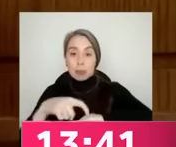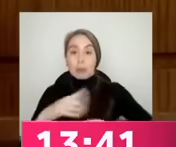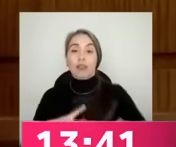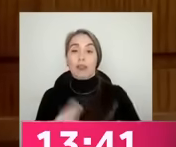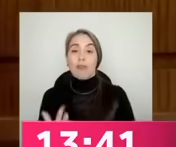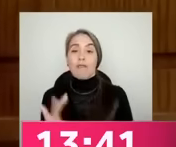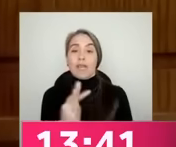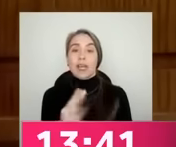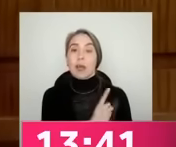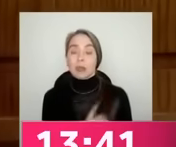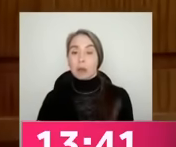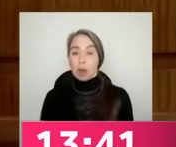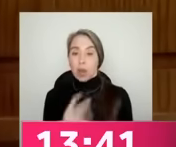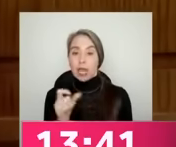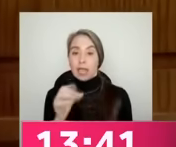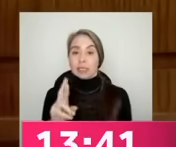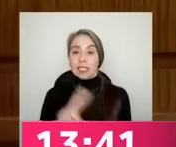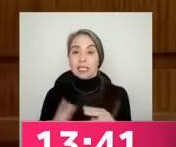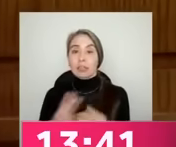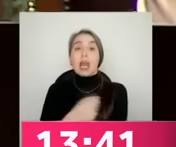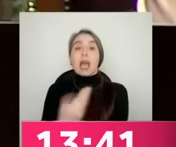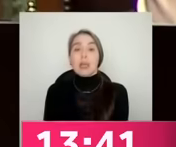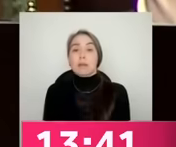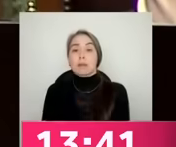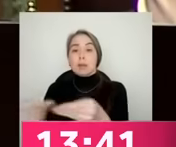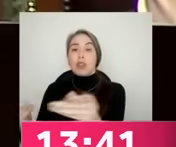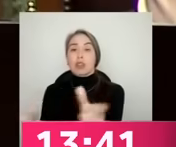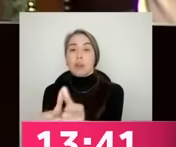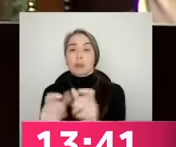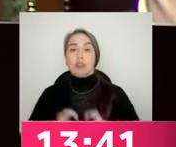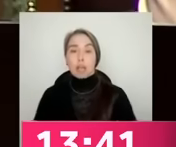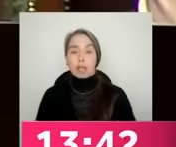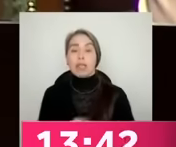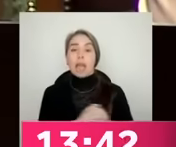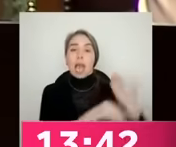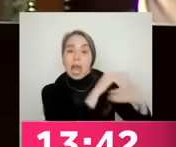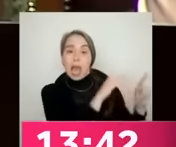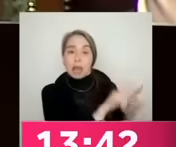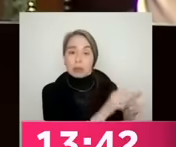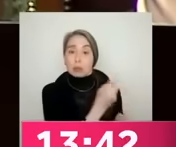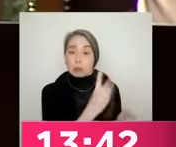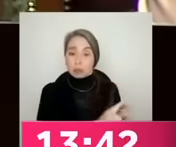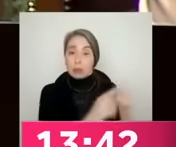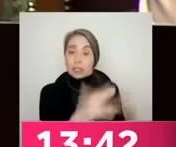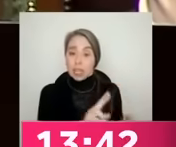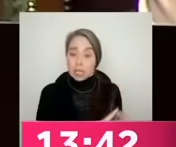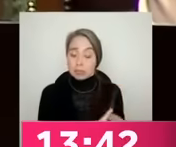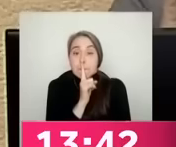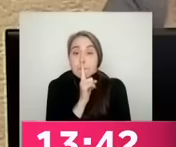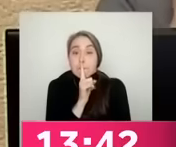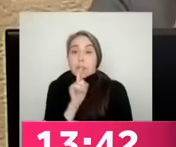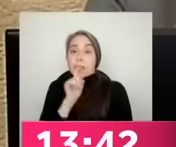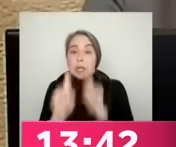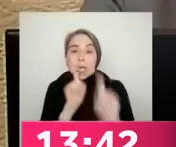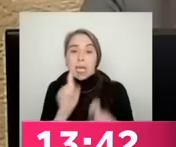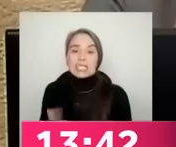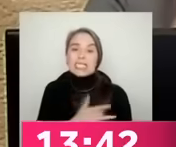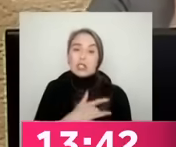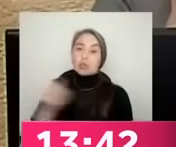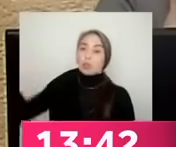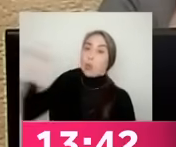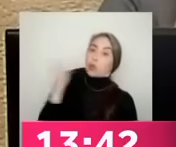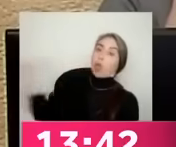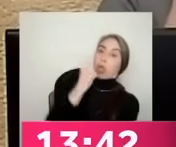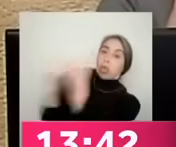sido categórico y de hecho ha defendido las elecciones que se produjeron hace solamente algunas semanas y que dieron como ganador a